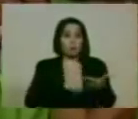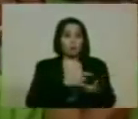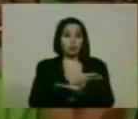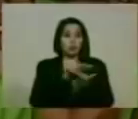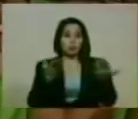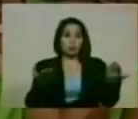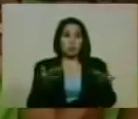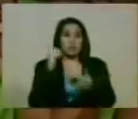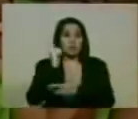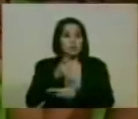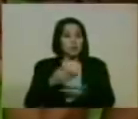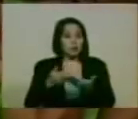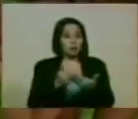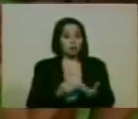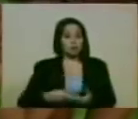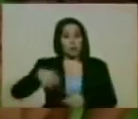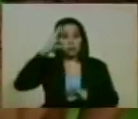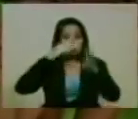deben estudiar.